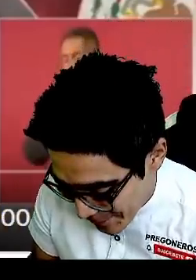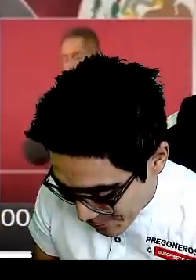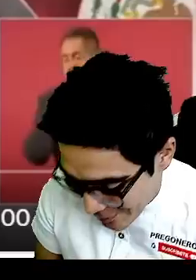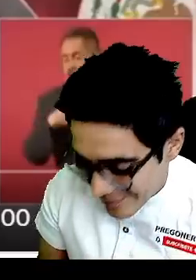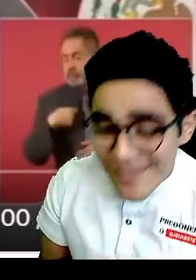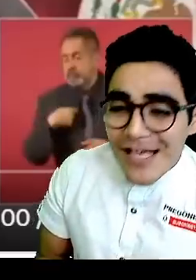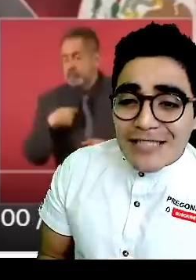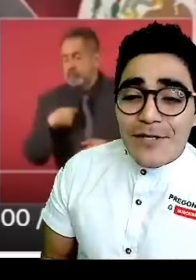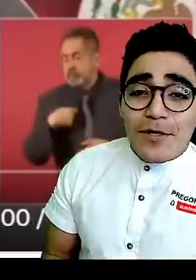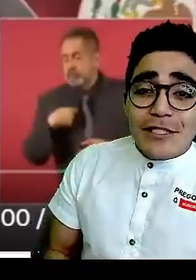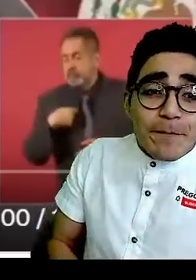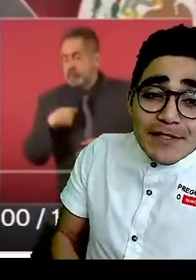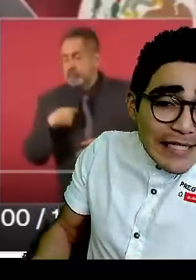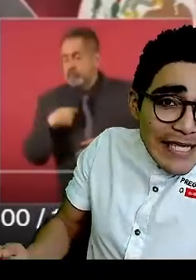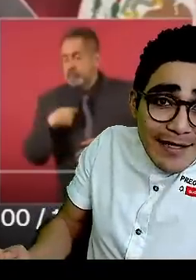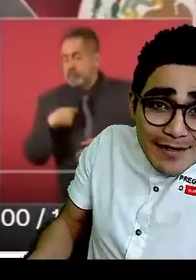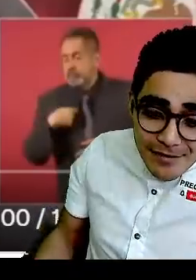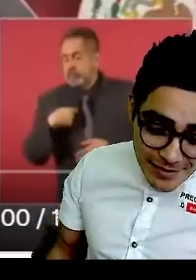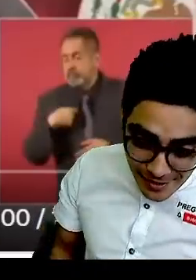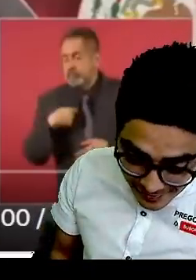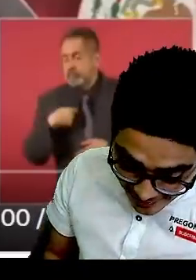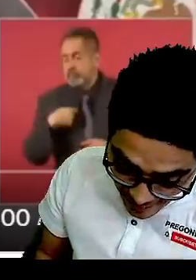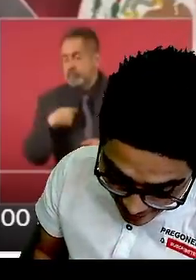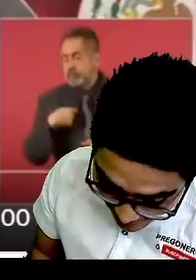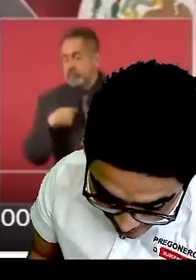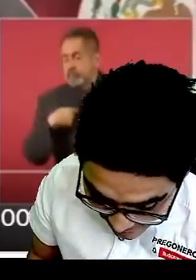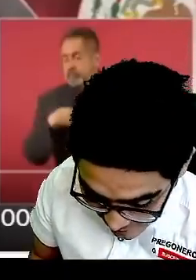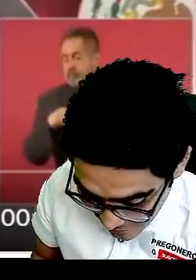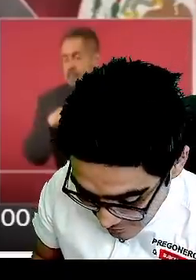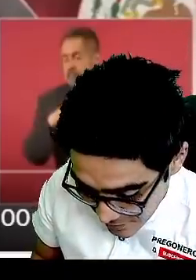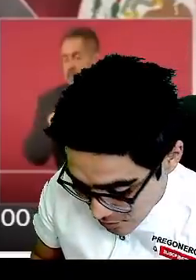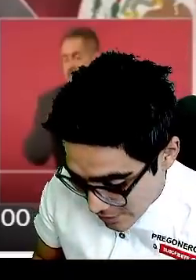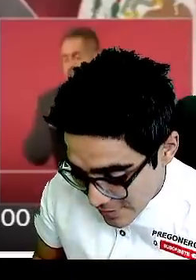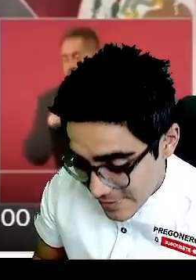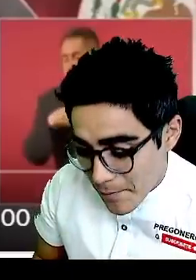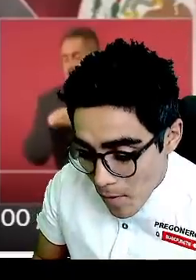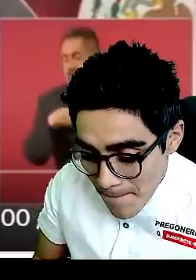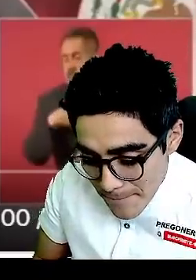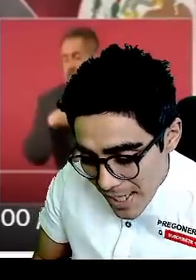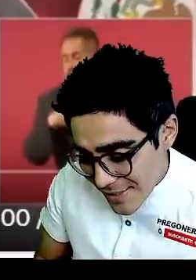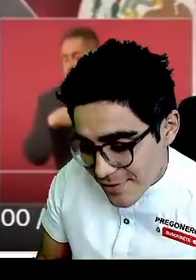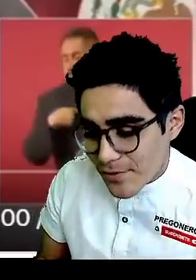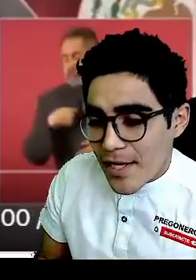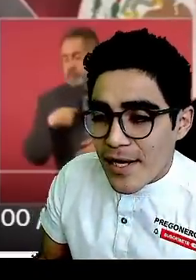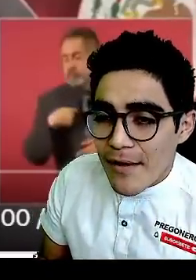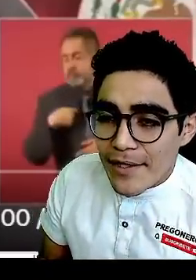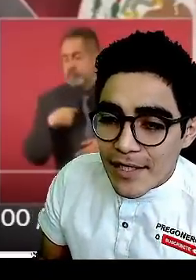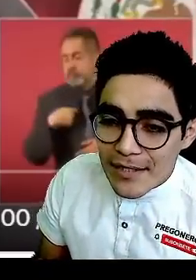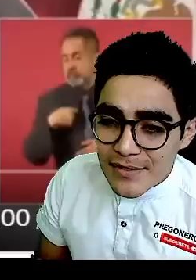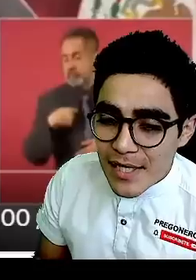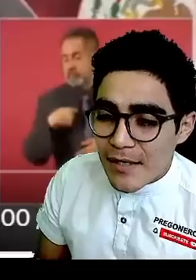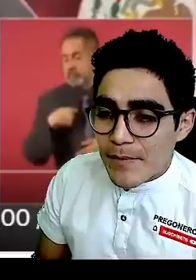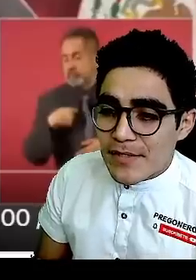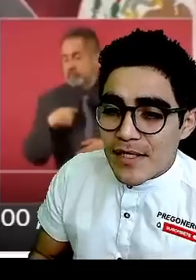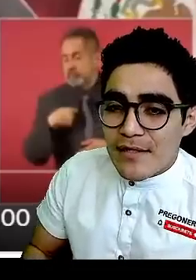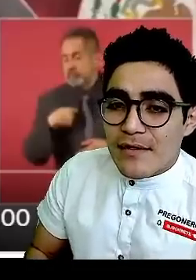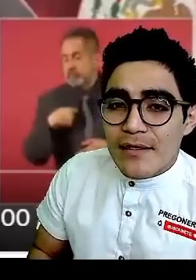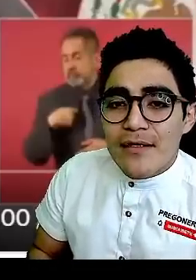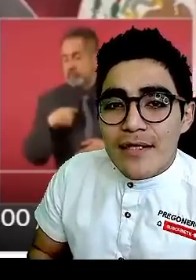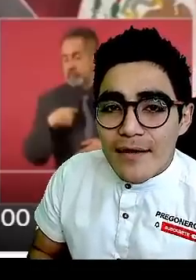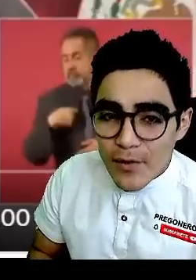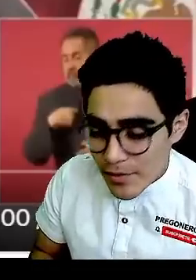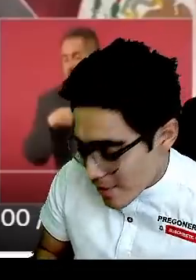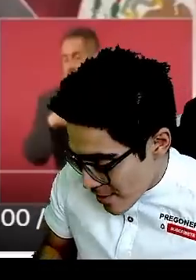gran familia pregonera señores pues tenía que iniciar Este vídeo con este bombazo que acaba de lanzar el presidente